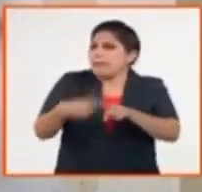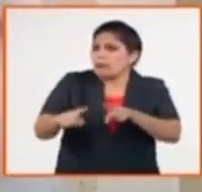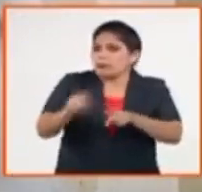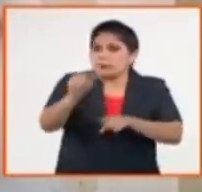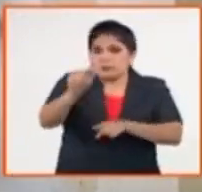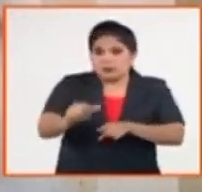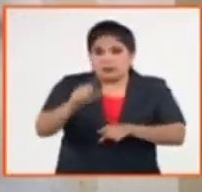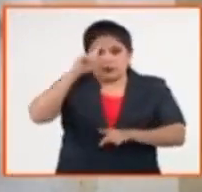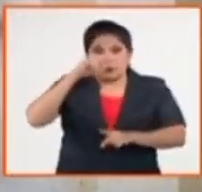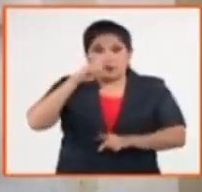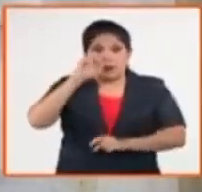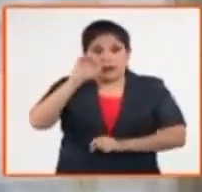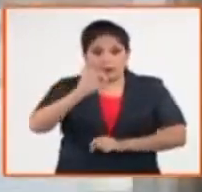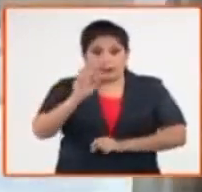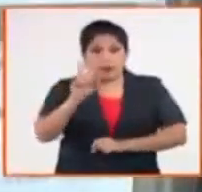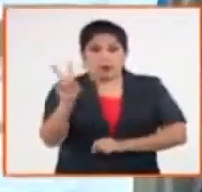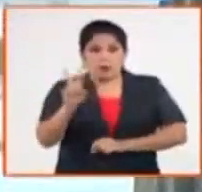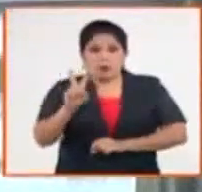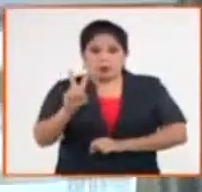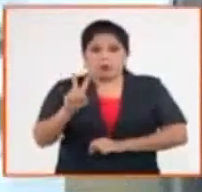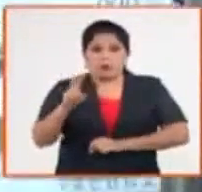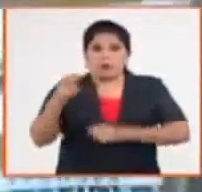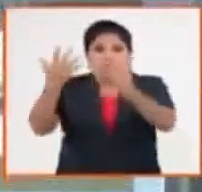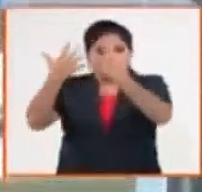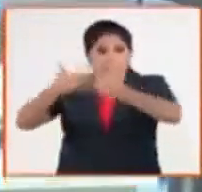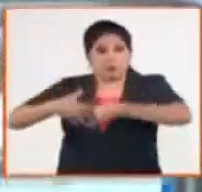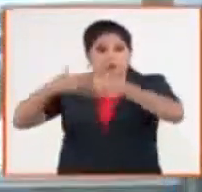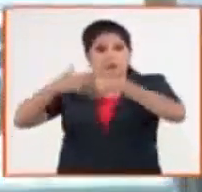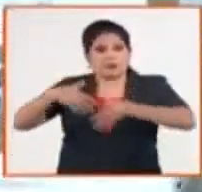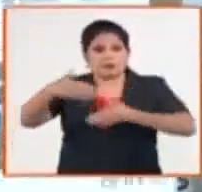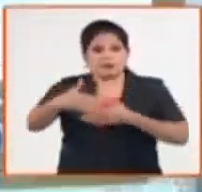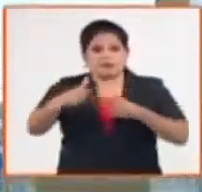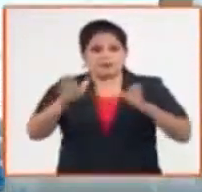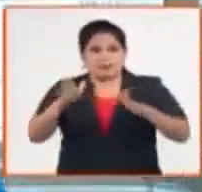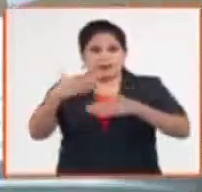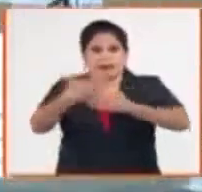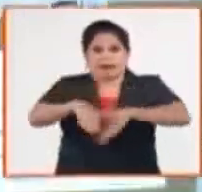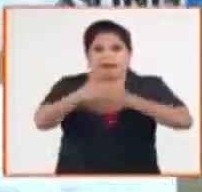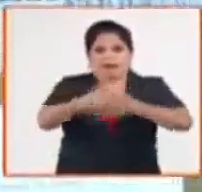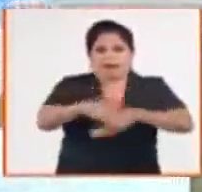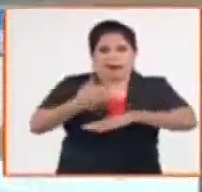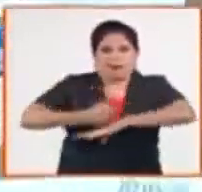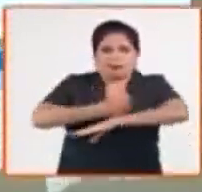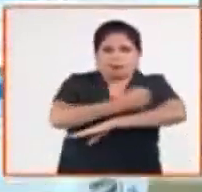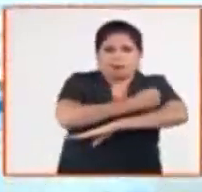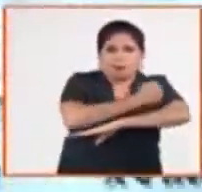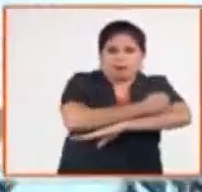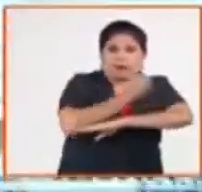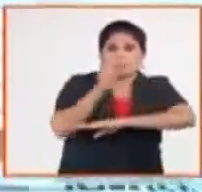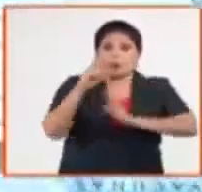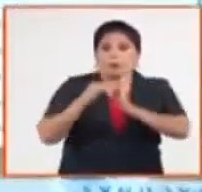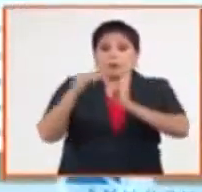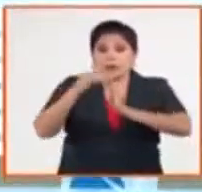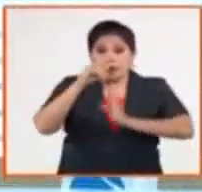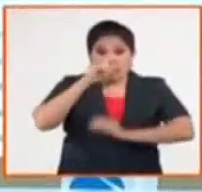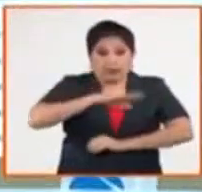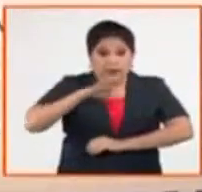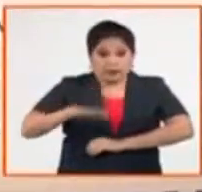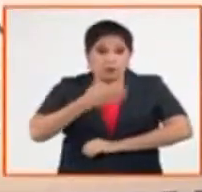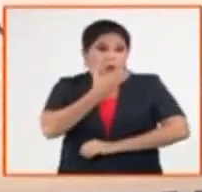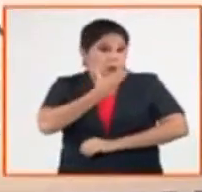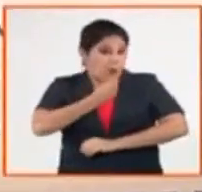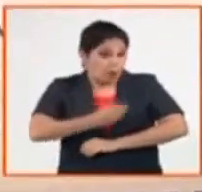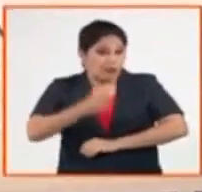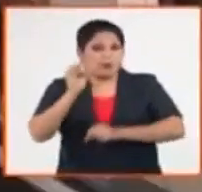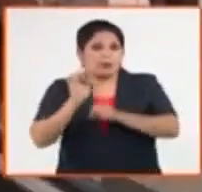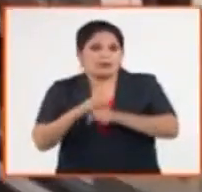Soberana 02 salir de las cámaras de frío rumbo a las calles de Cuba, donde casi 2 millones de niños y adolescentes